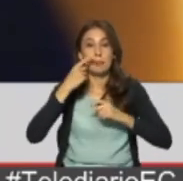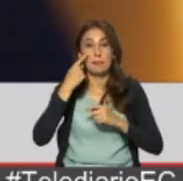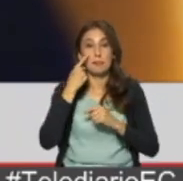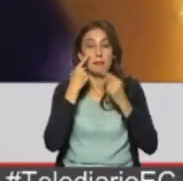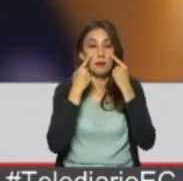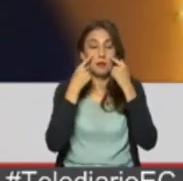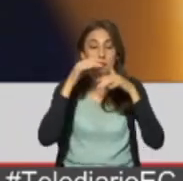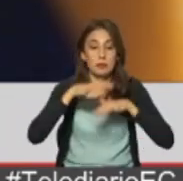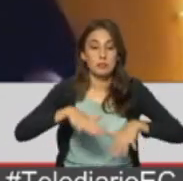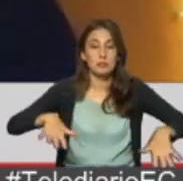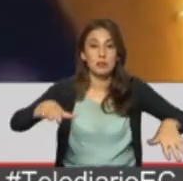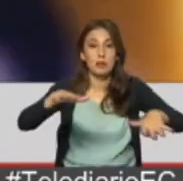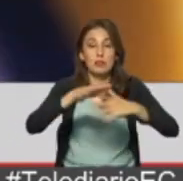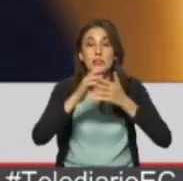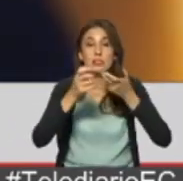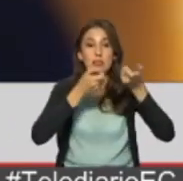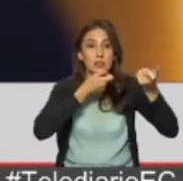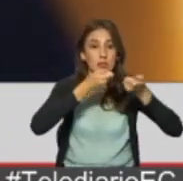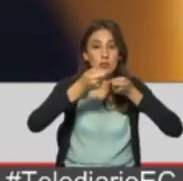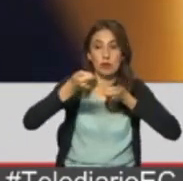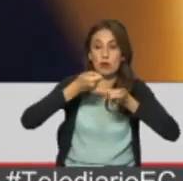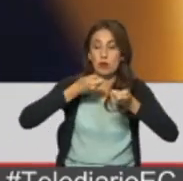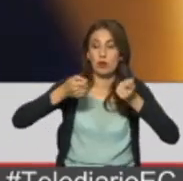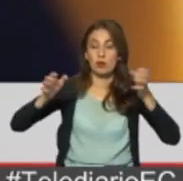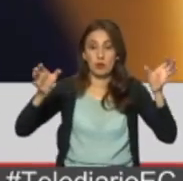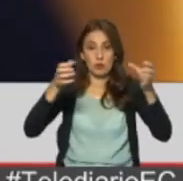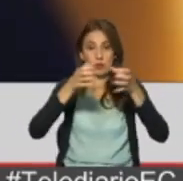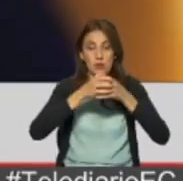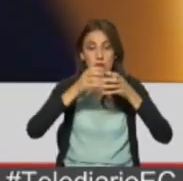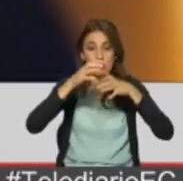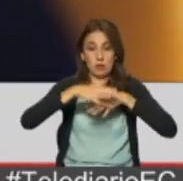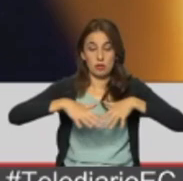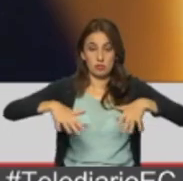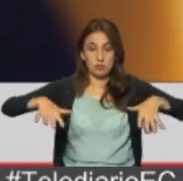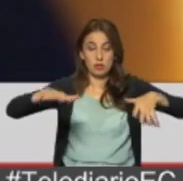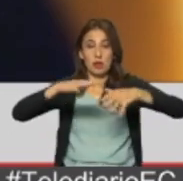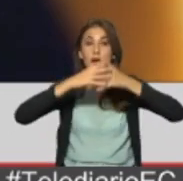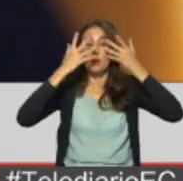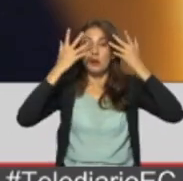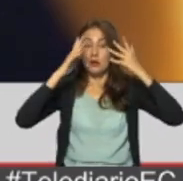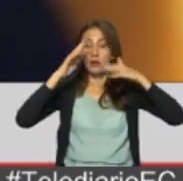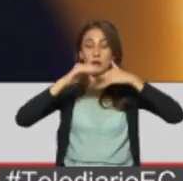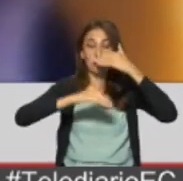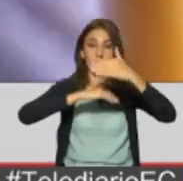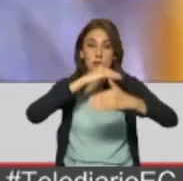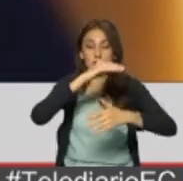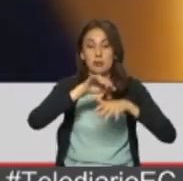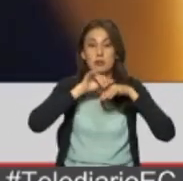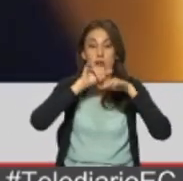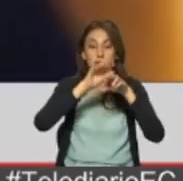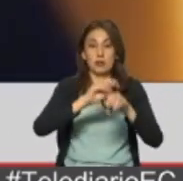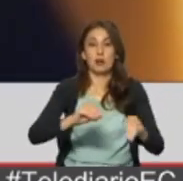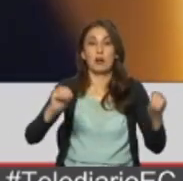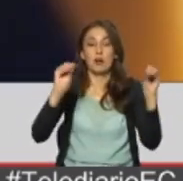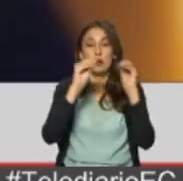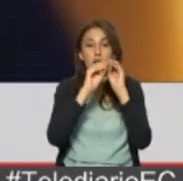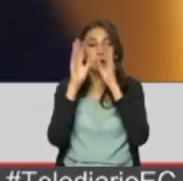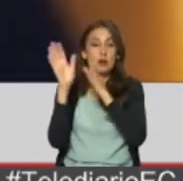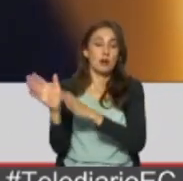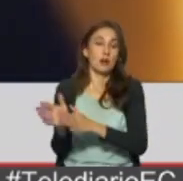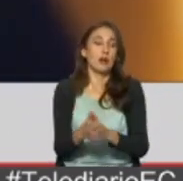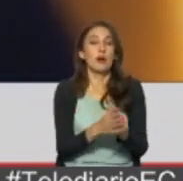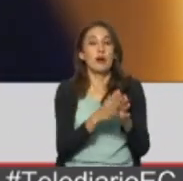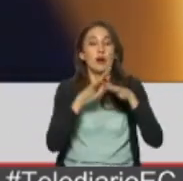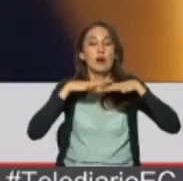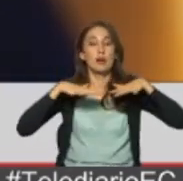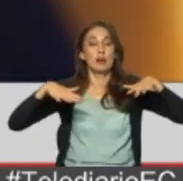las medidas de contención, de prevención del gobierno chino, que han sido aplaudidas por la comunidad internacional, comenzando por el director general de